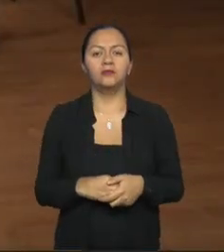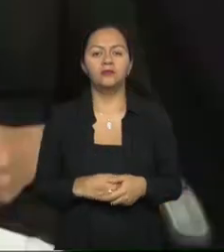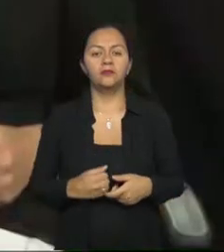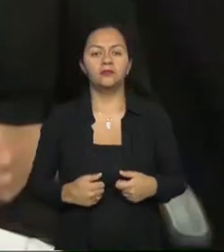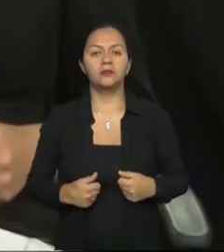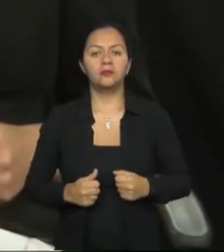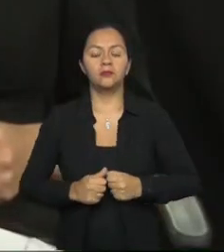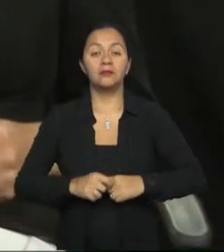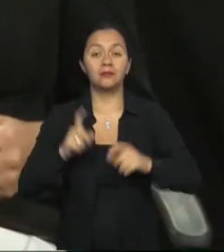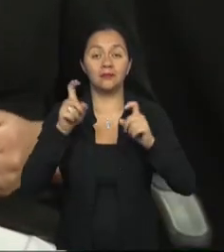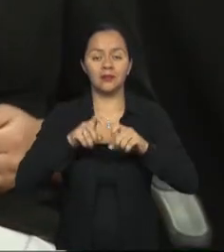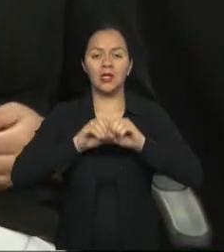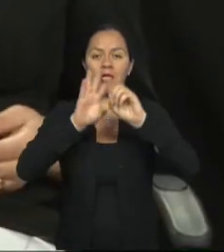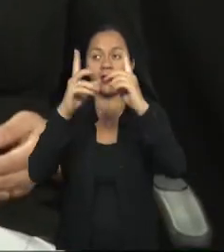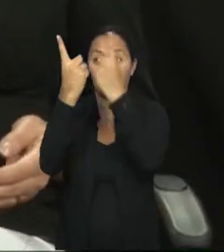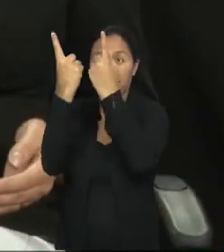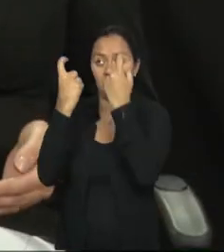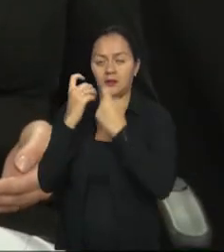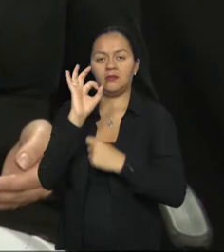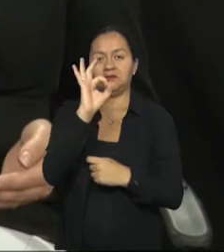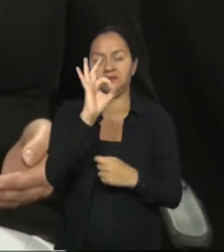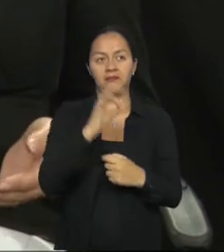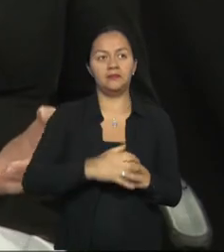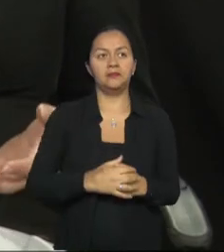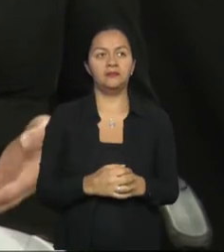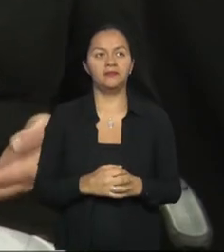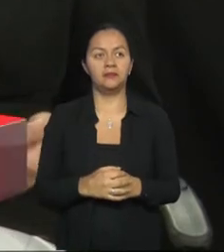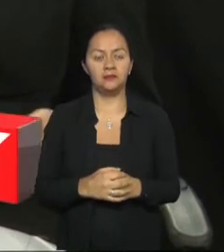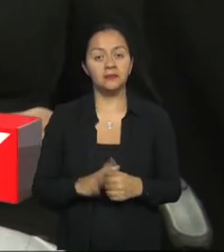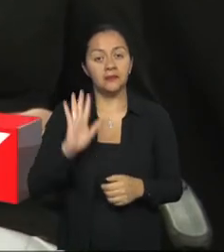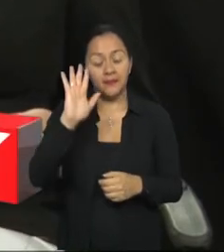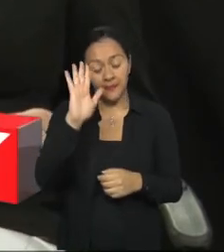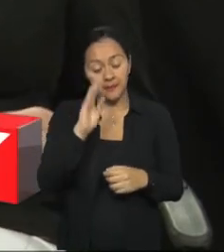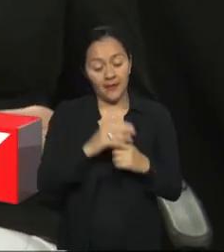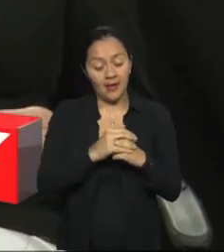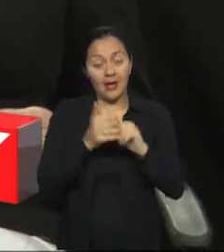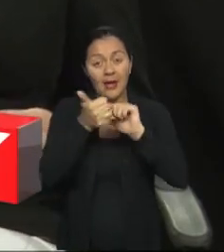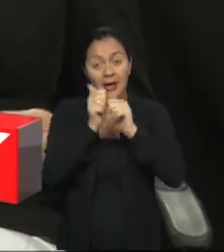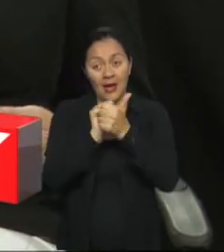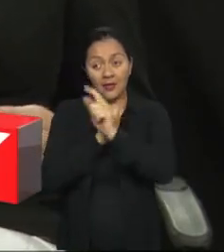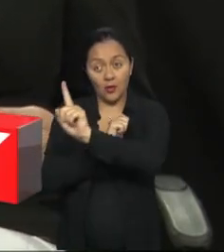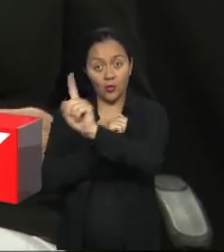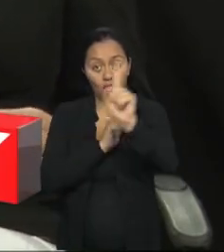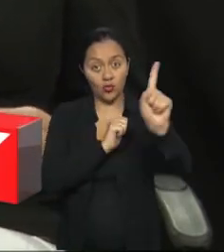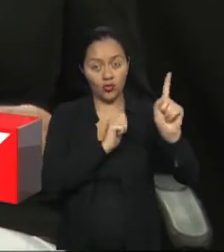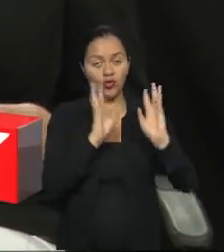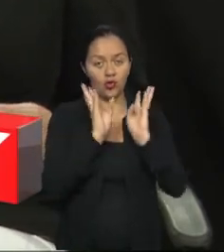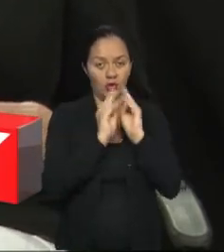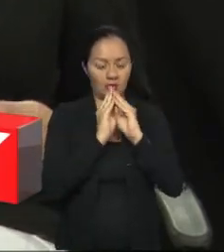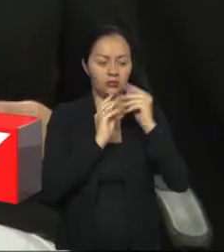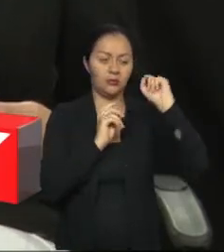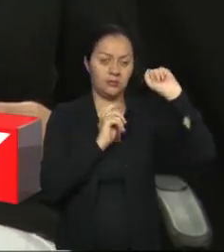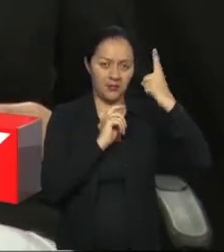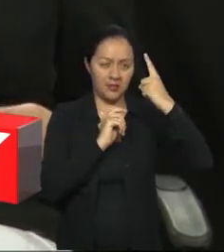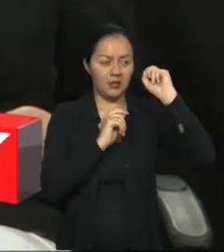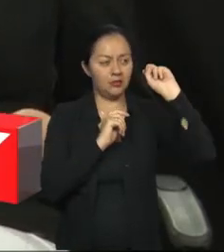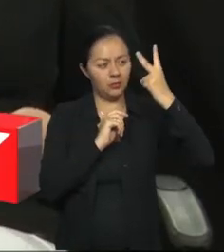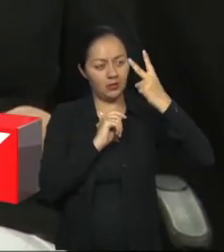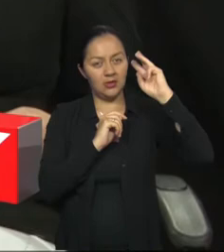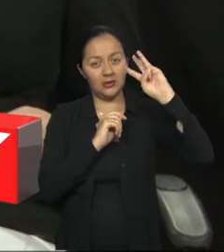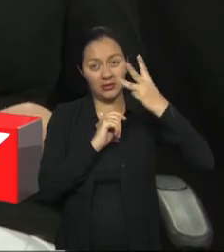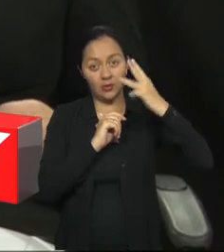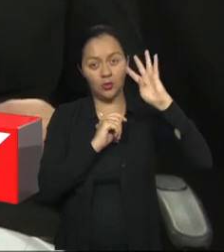muy interesante tu pregunta. En cada uno de los congresos siempre se ha intentado la